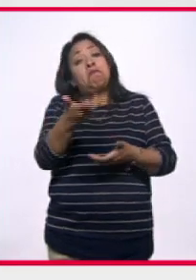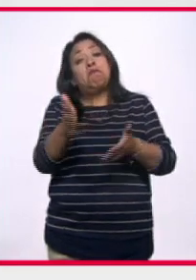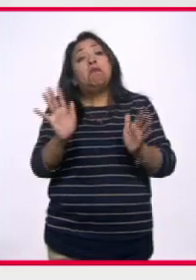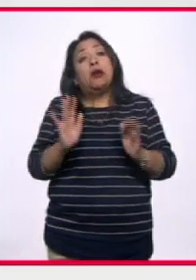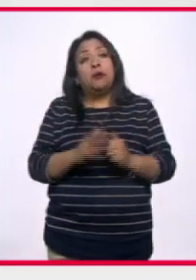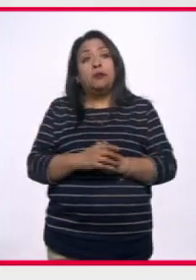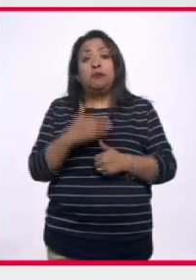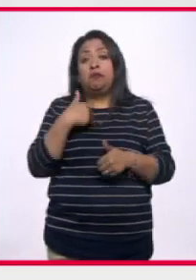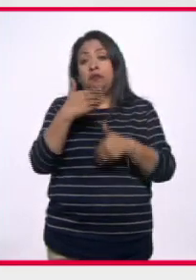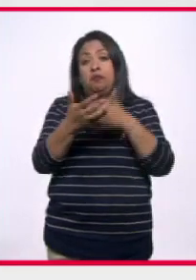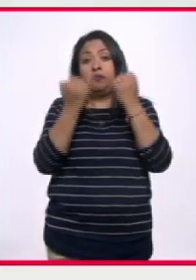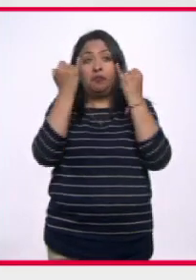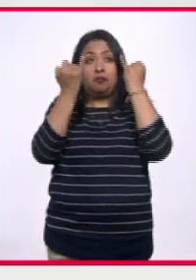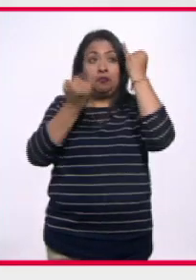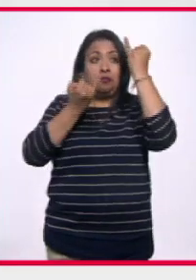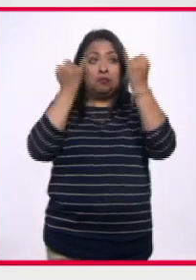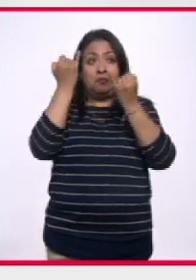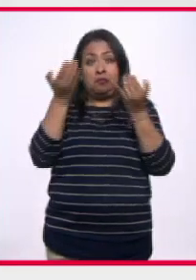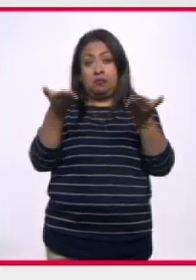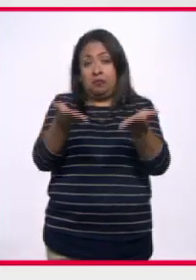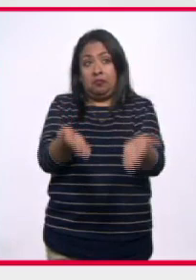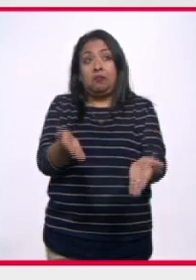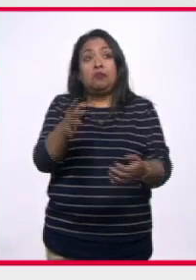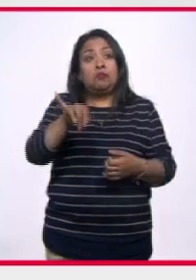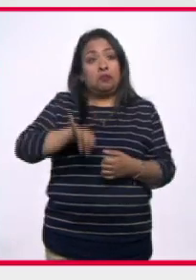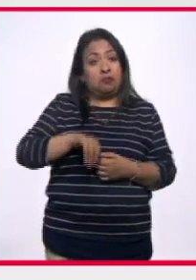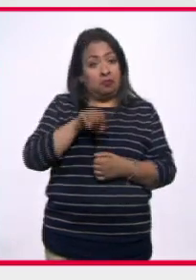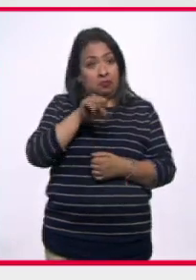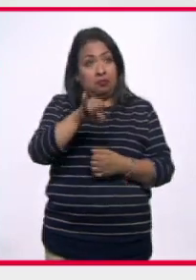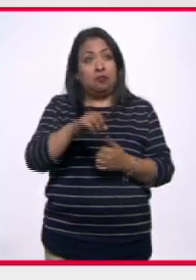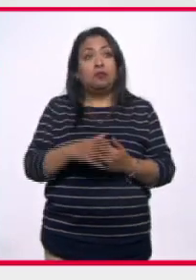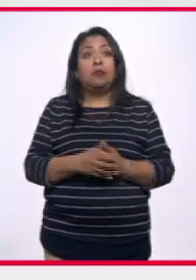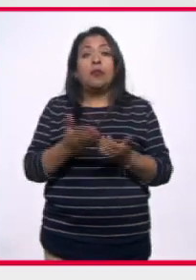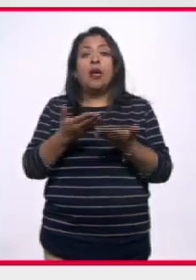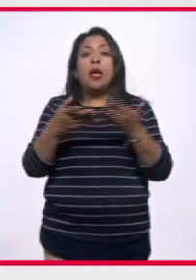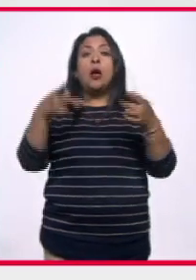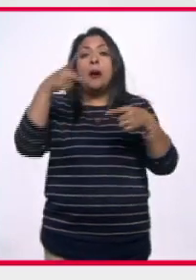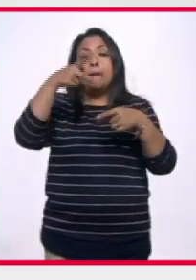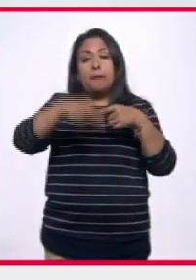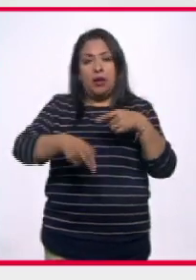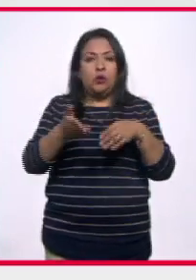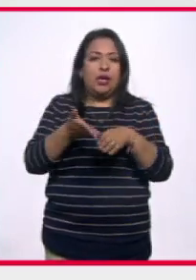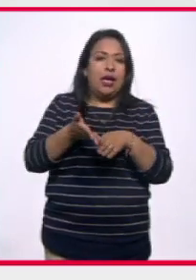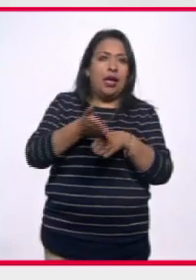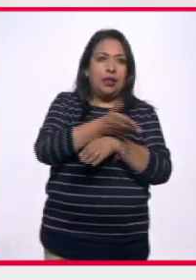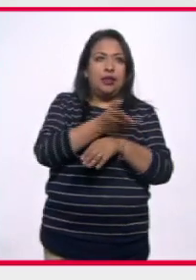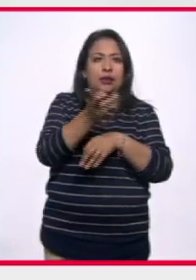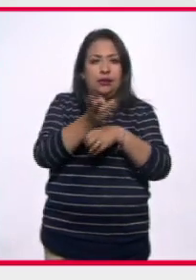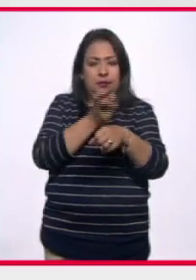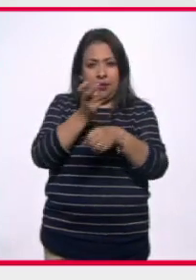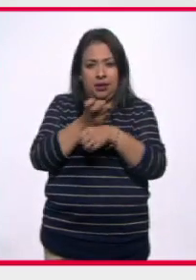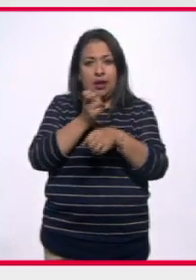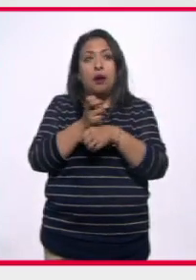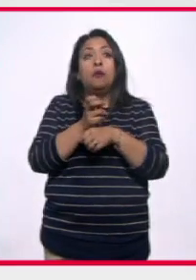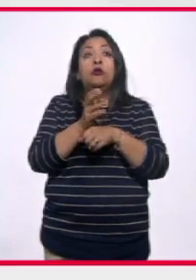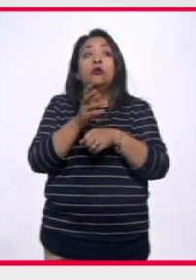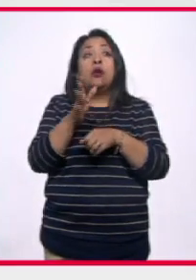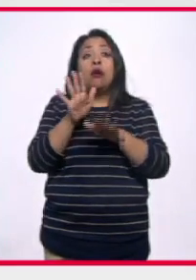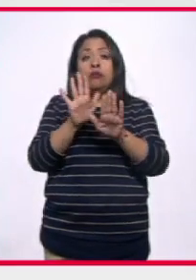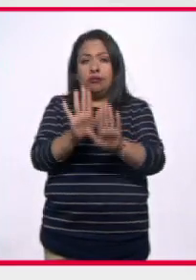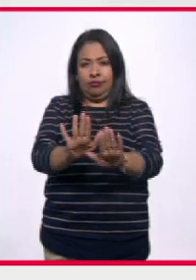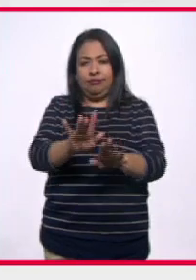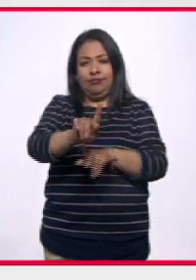el proceso creativo presente y es interesante interesante y vamos a una pausa y antes los queremos invitar a que se